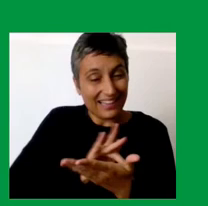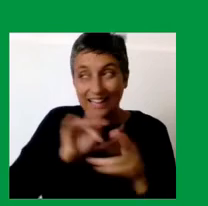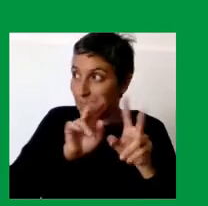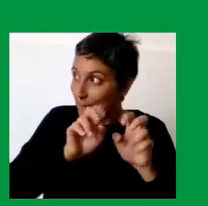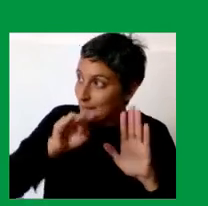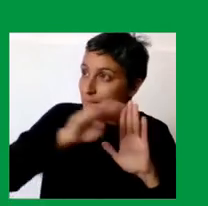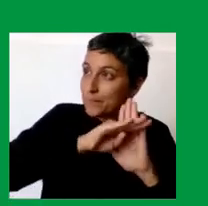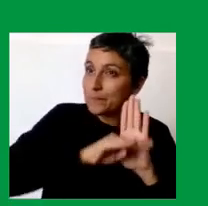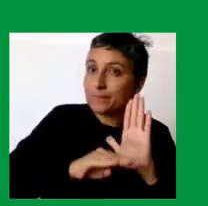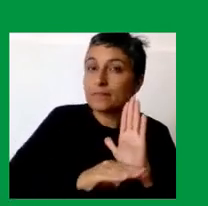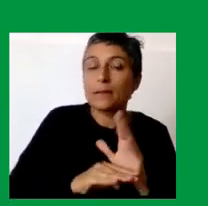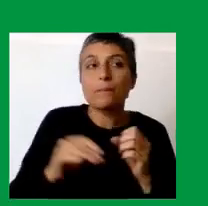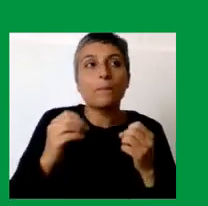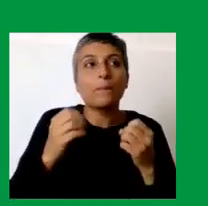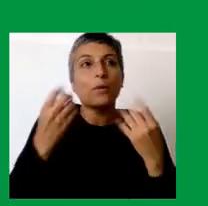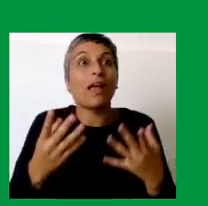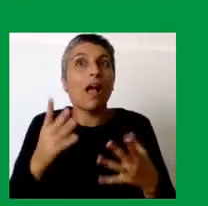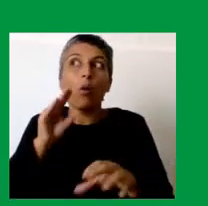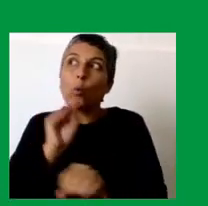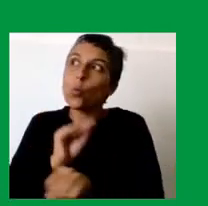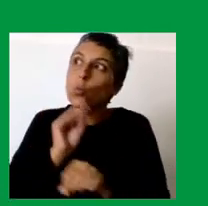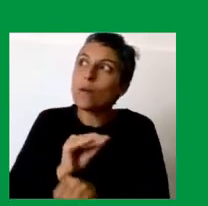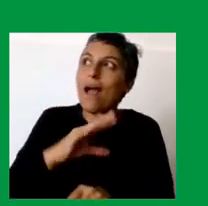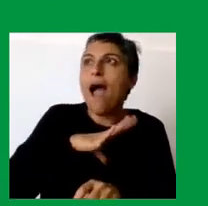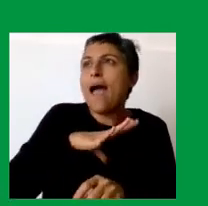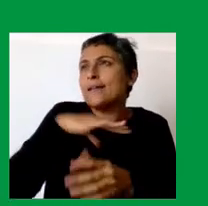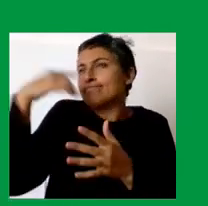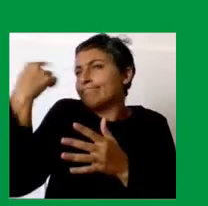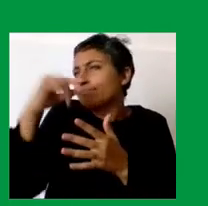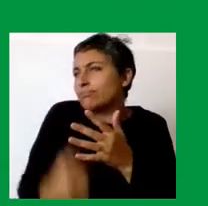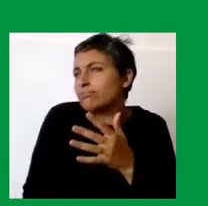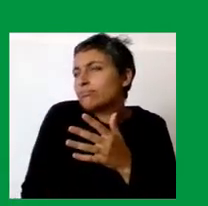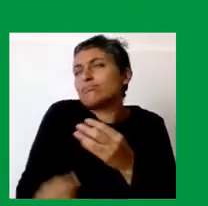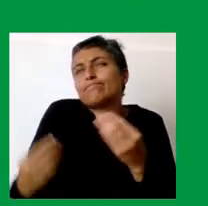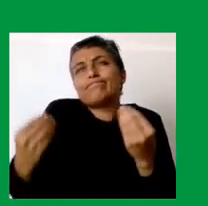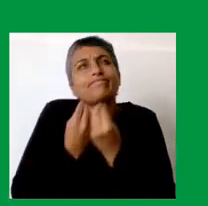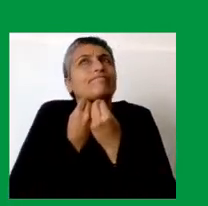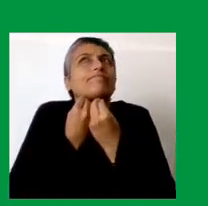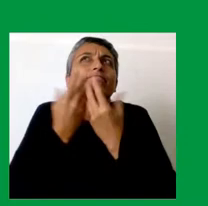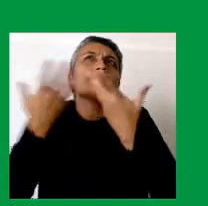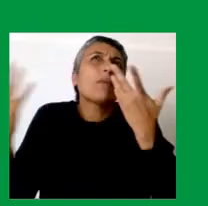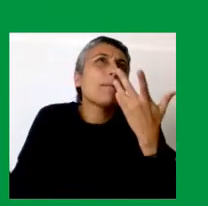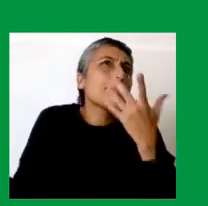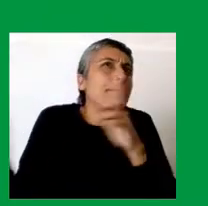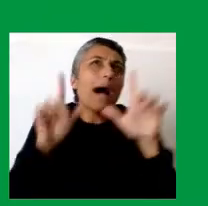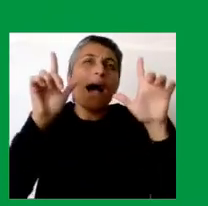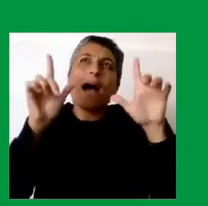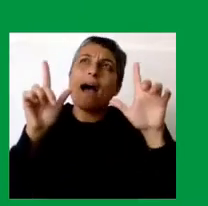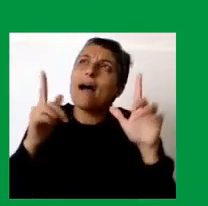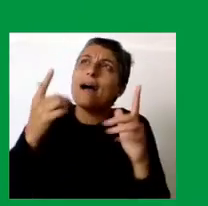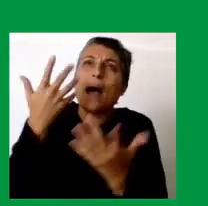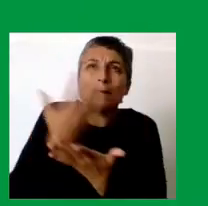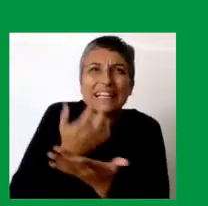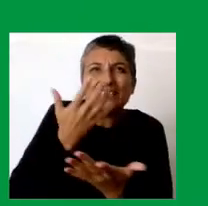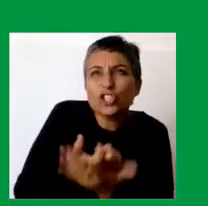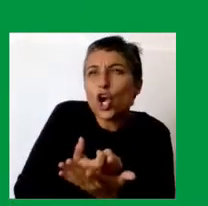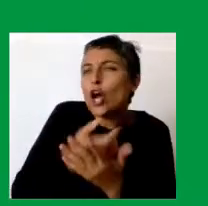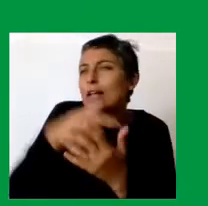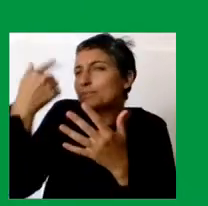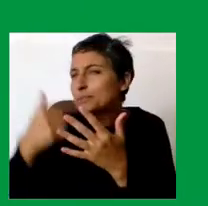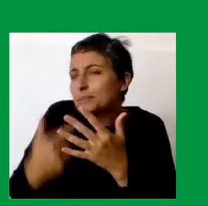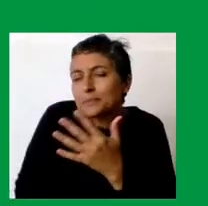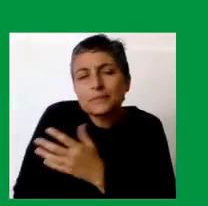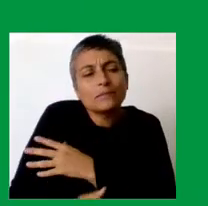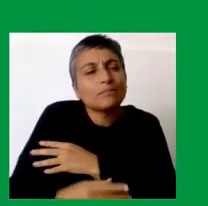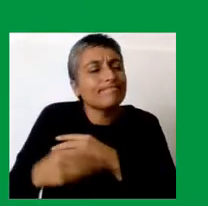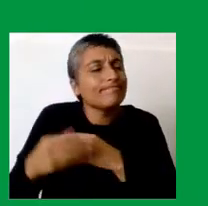está atravesada, ¿no?, por múltiples pantallas, múltiples plataformas, ¿no?, con unos volúmenes